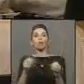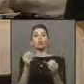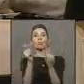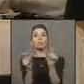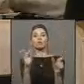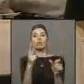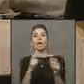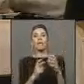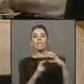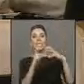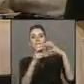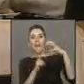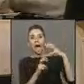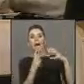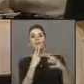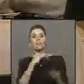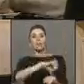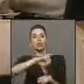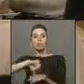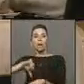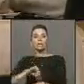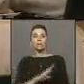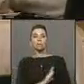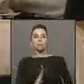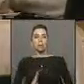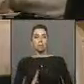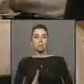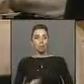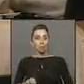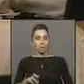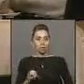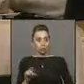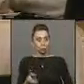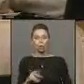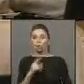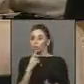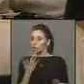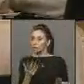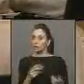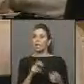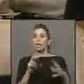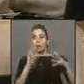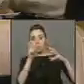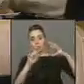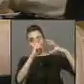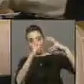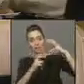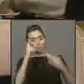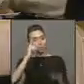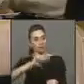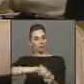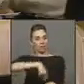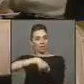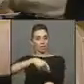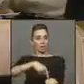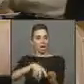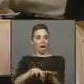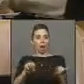a la altura de los desafíos que presenta la migración. Y no decimos que solamente con la firma de este tratado